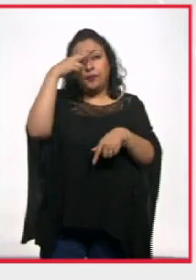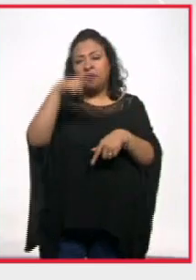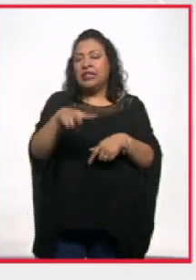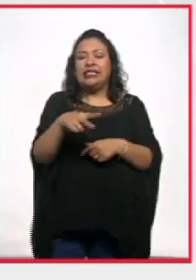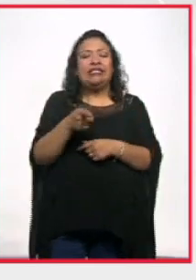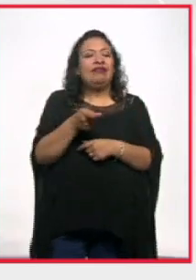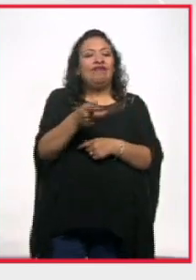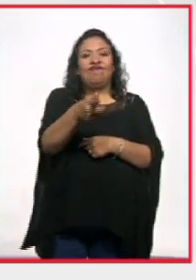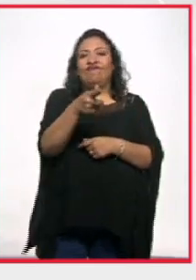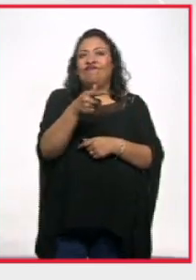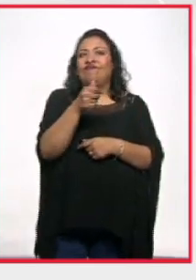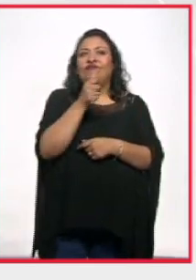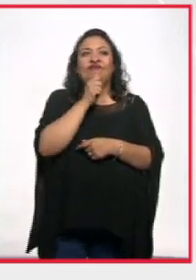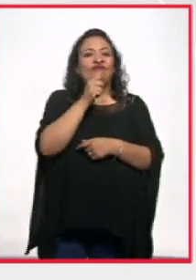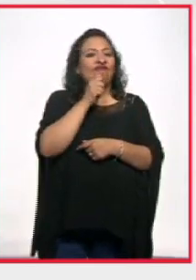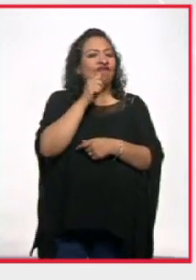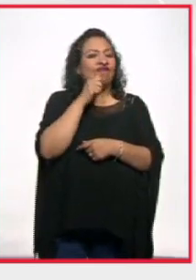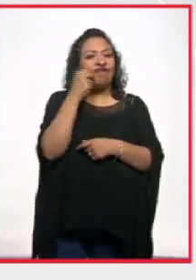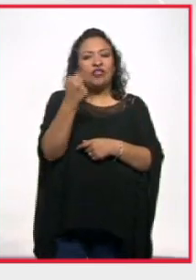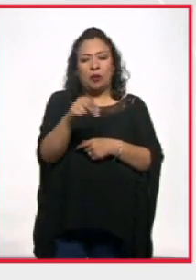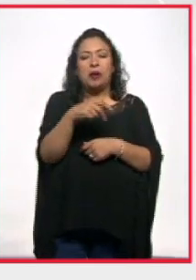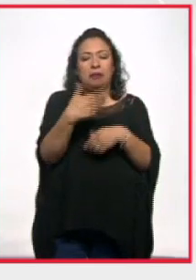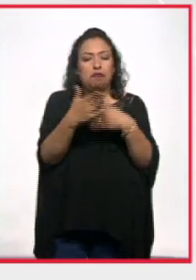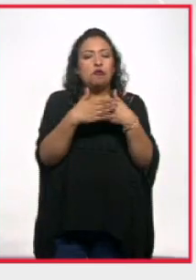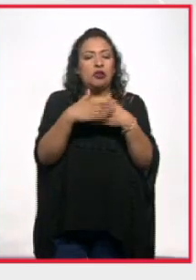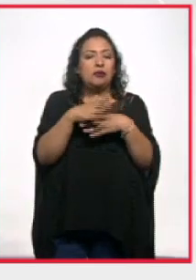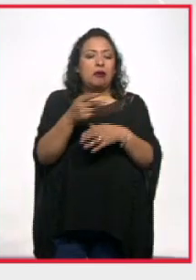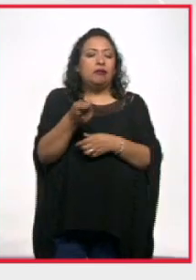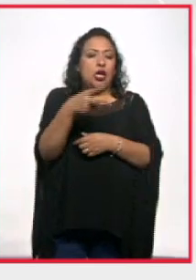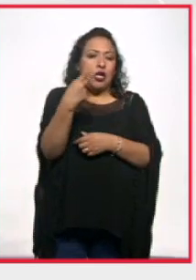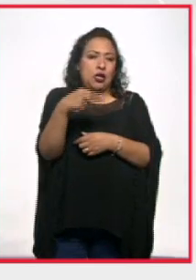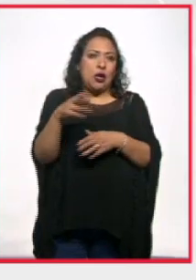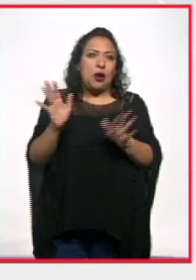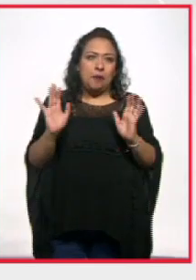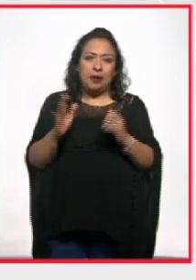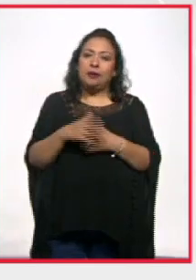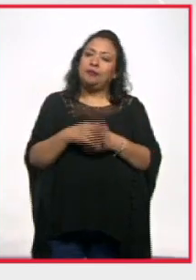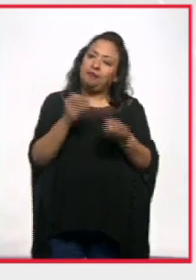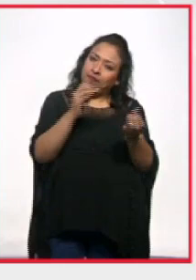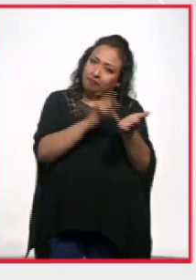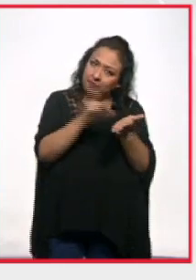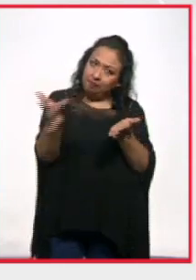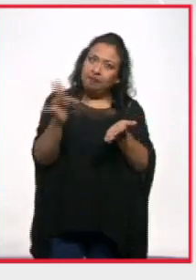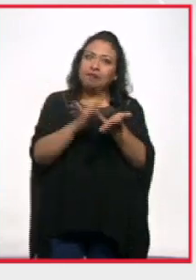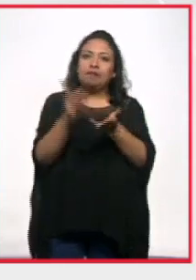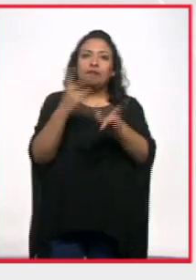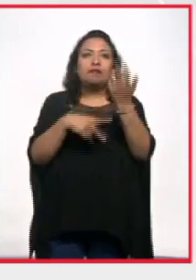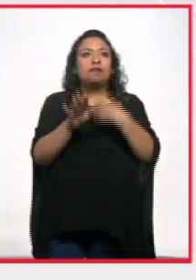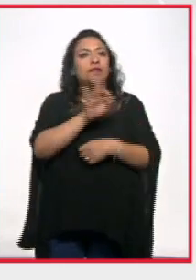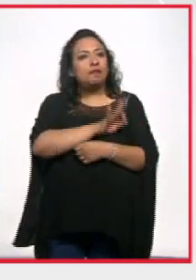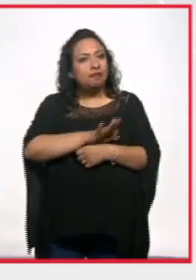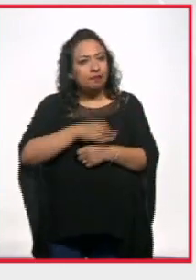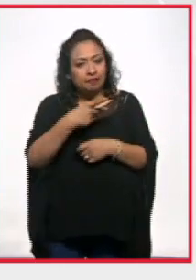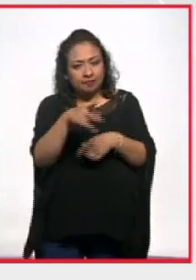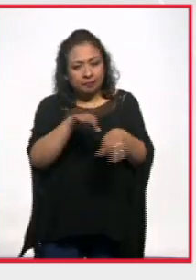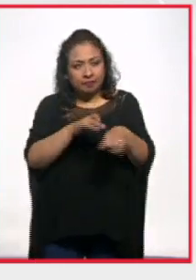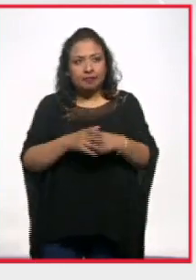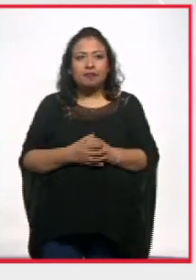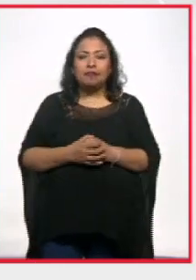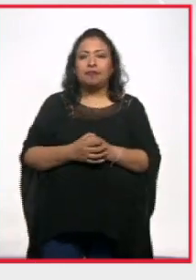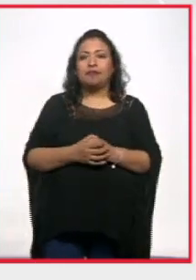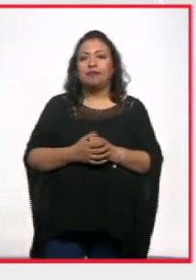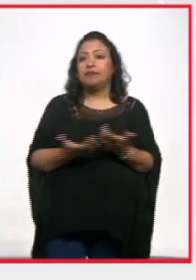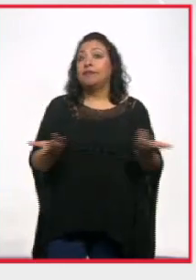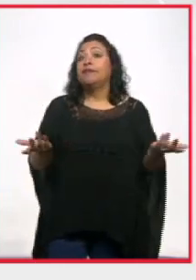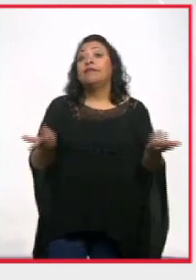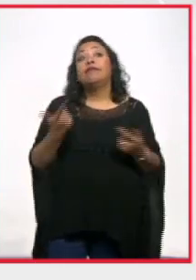Aún no lo nombramos, pero pronto estaremos trabajando en ello. Pues muchísimas gracias. Gracias por este tiempo y felicidades por su trabajo. Gracias. Gracias a ti.